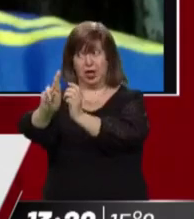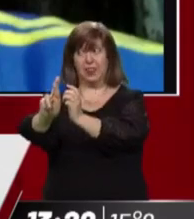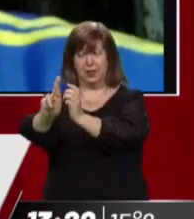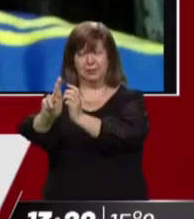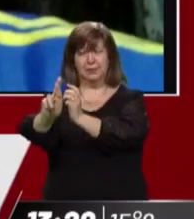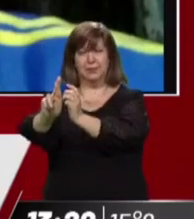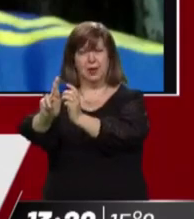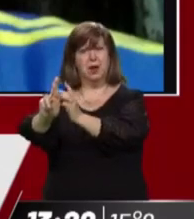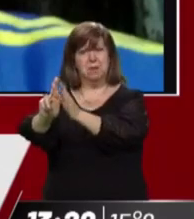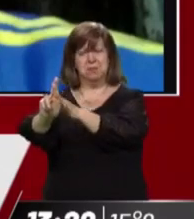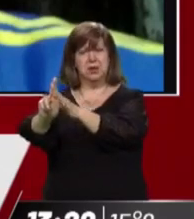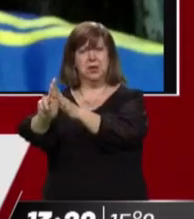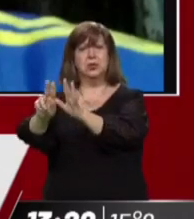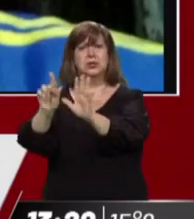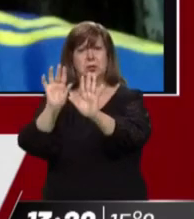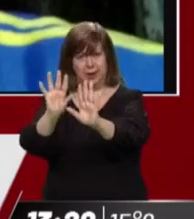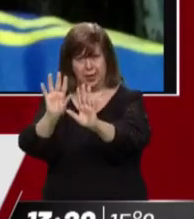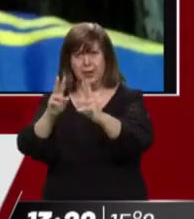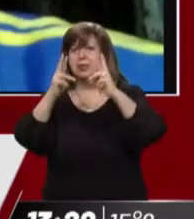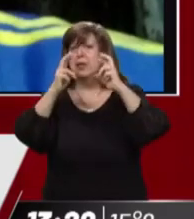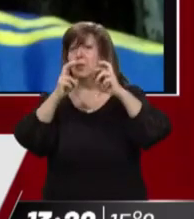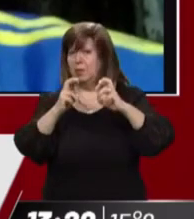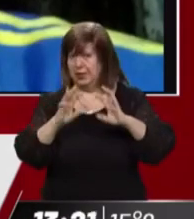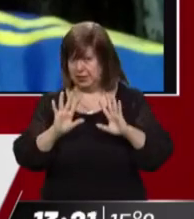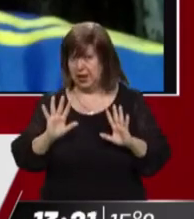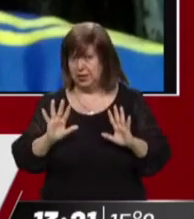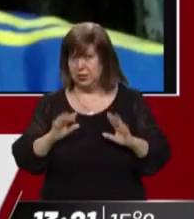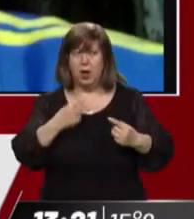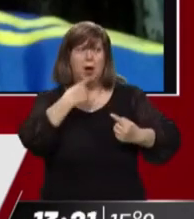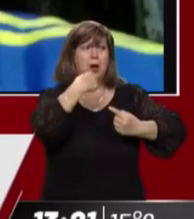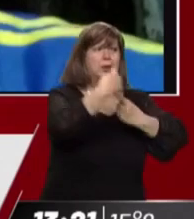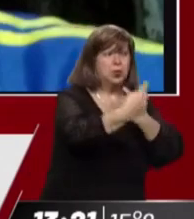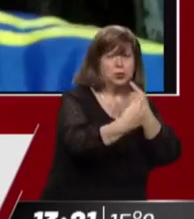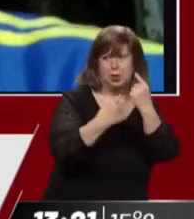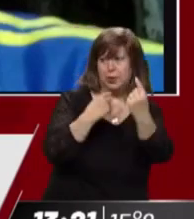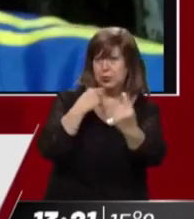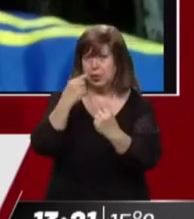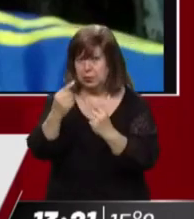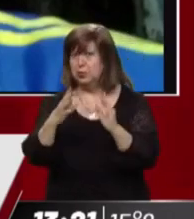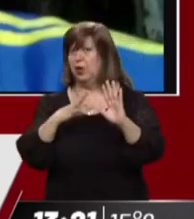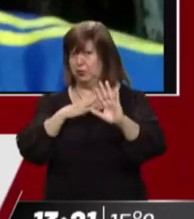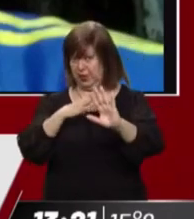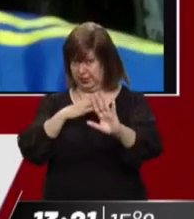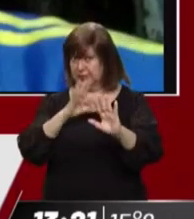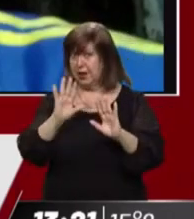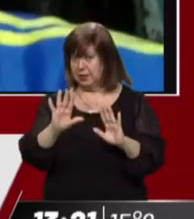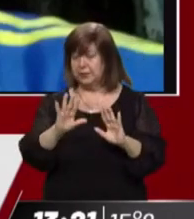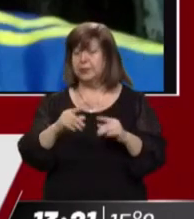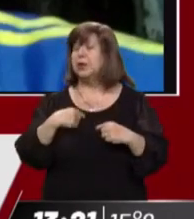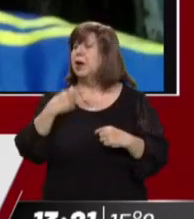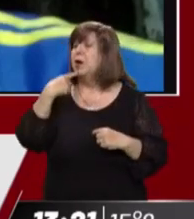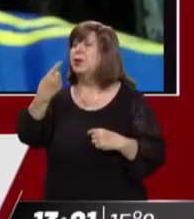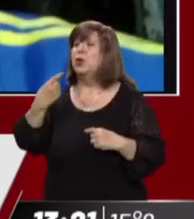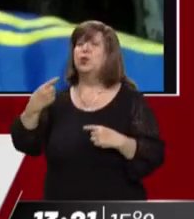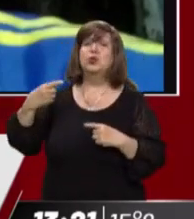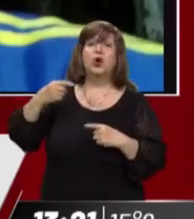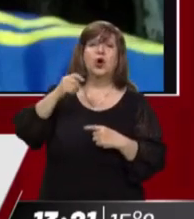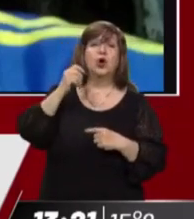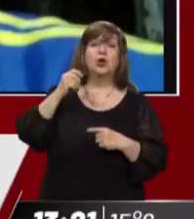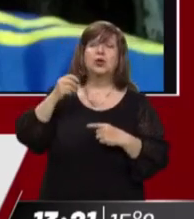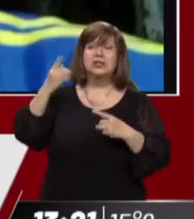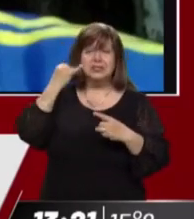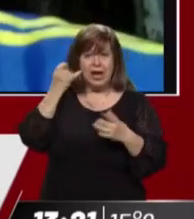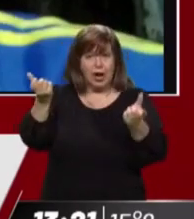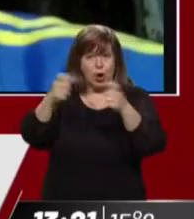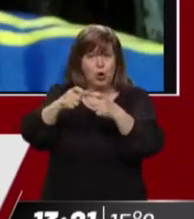tal que vamos a examinar absolutamente todo vamos a investigar los jueces el día jueves el